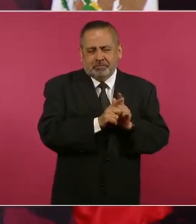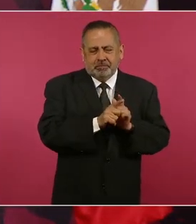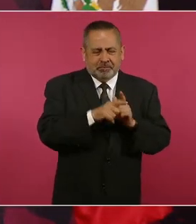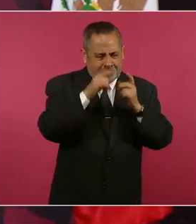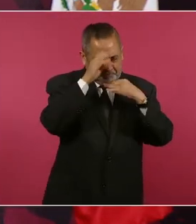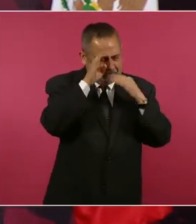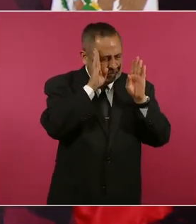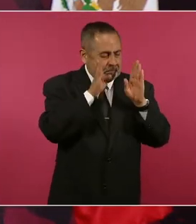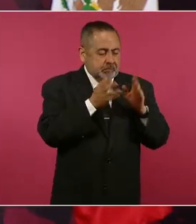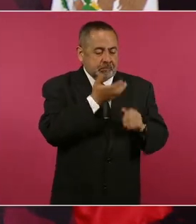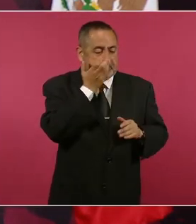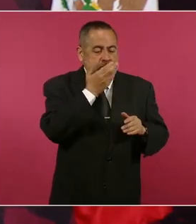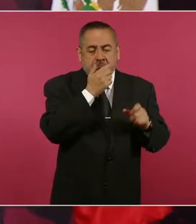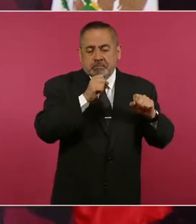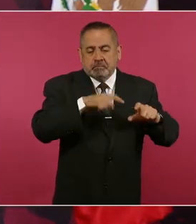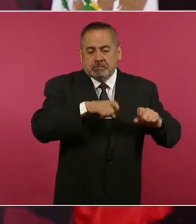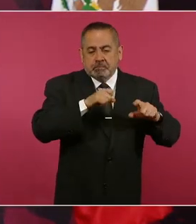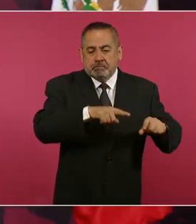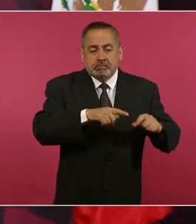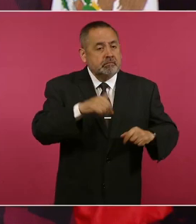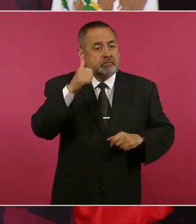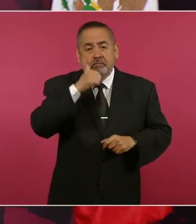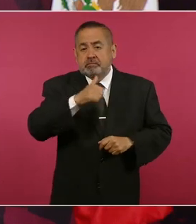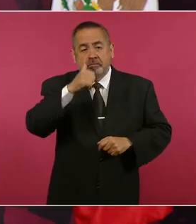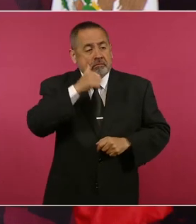de esa manera.